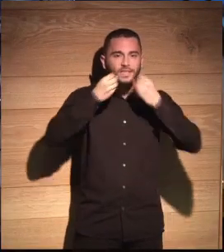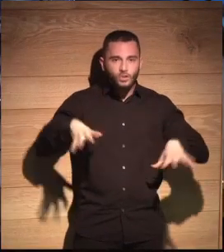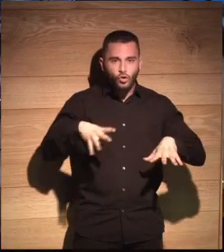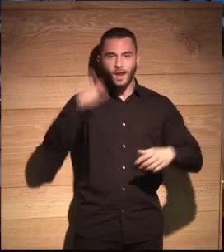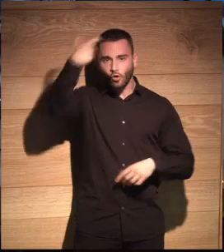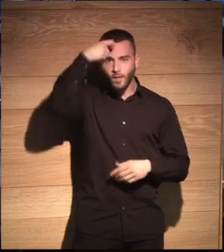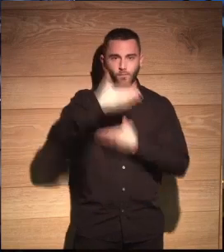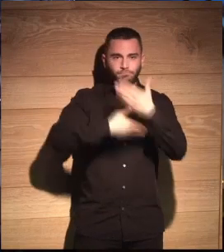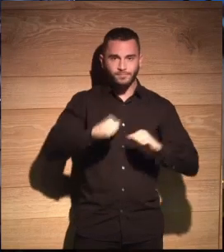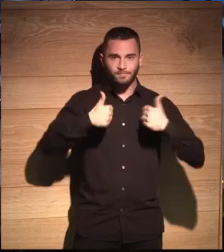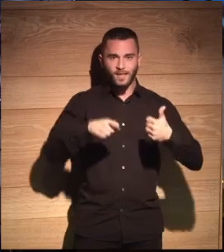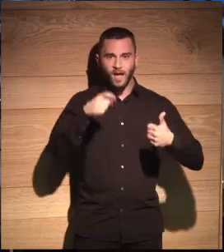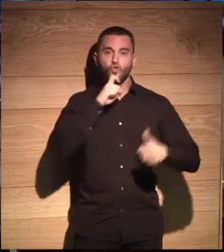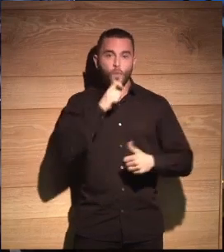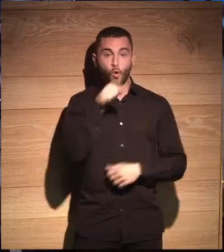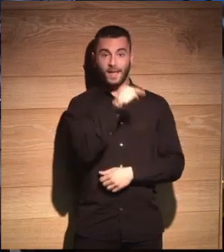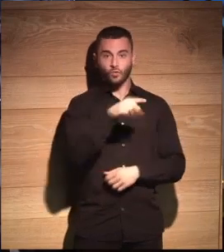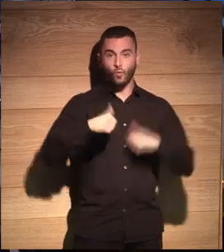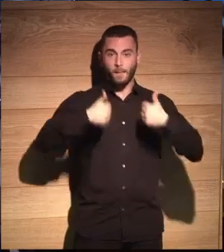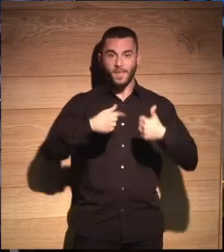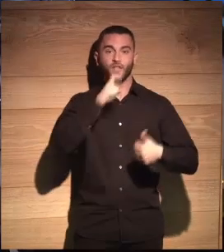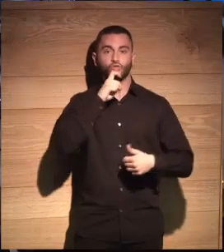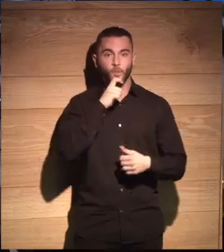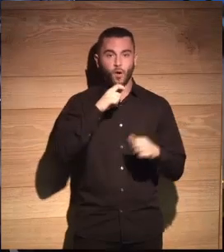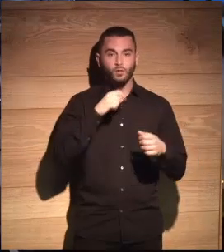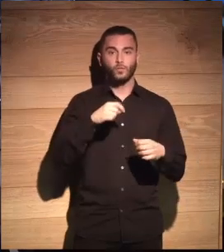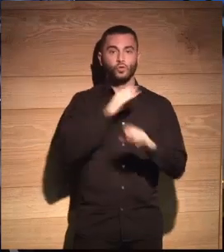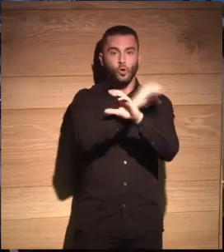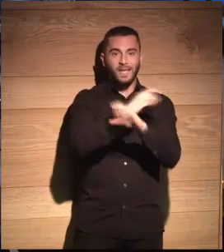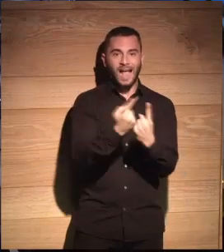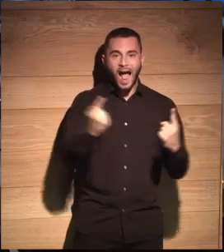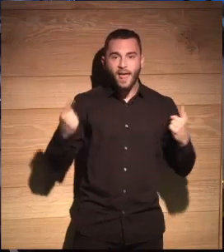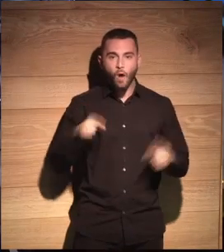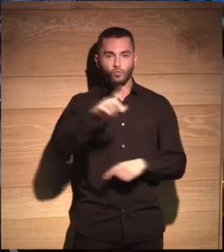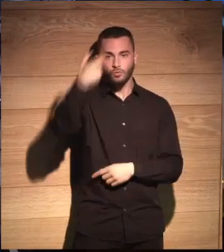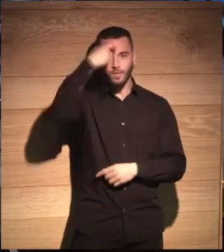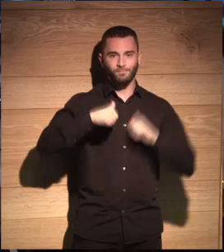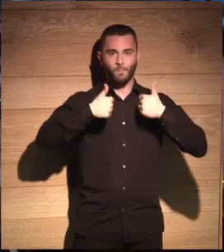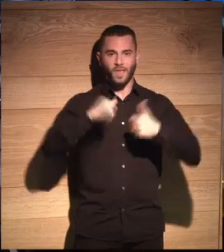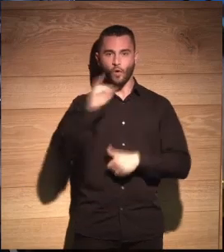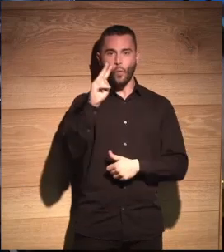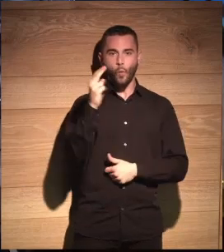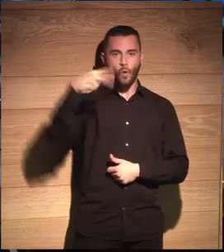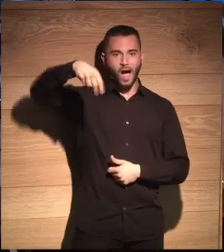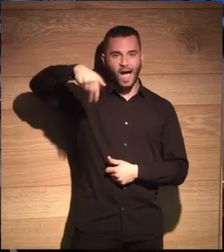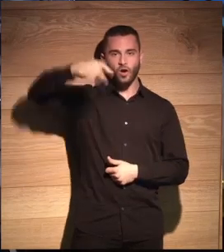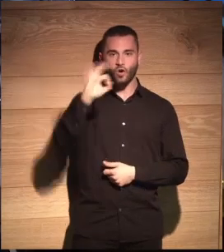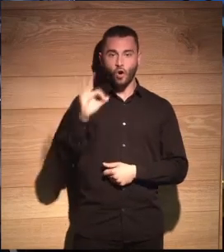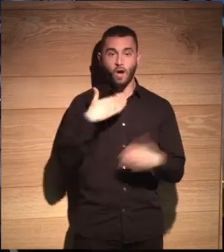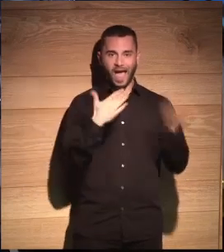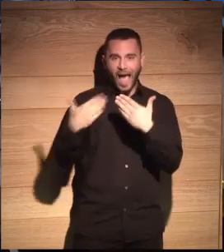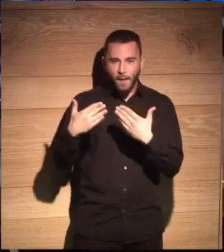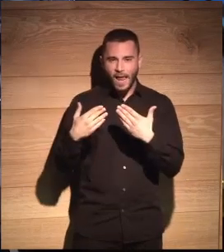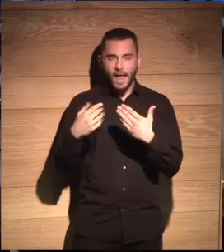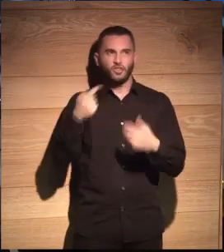o el concepto y cómo empiezas tú, cómo haces tú con cada Blacksad. Empiezas desde un concepto, uh-huh. Lo hablas con Juanjo, empiezas desde quiero